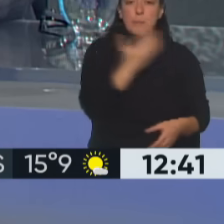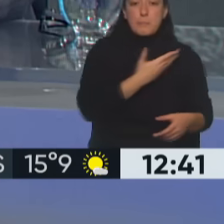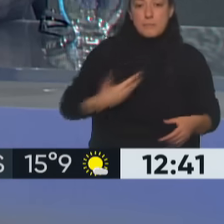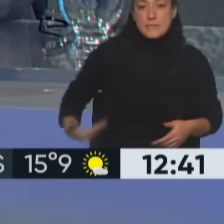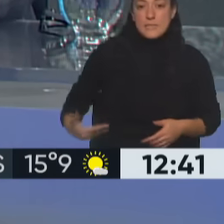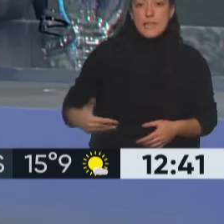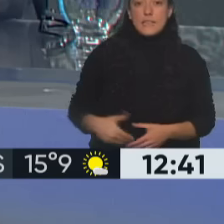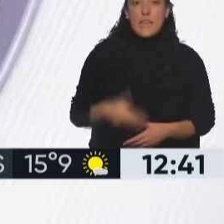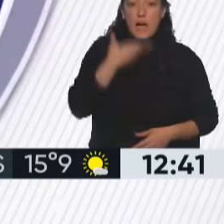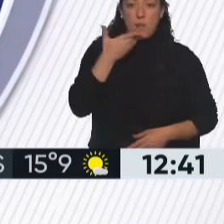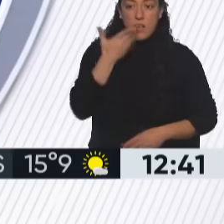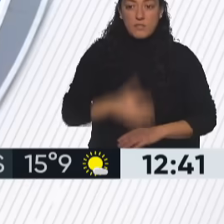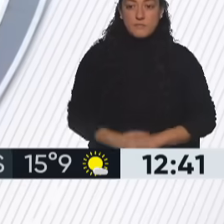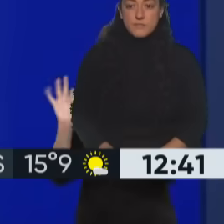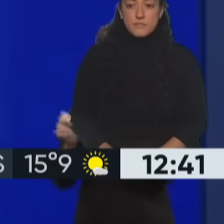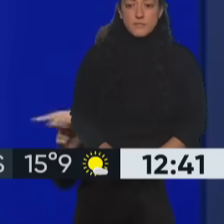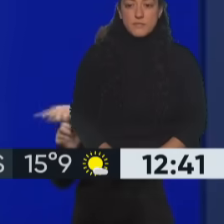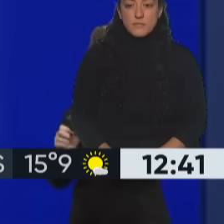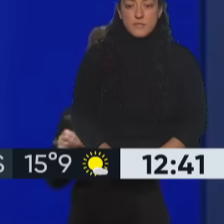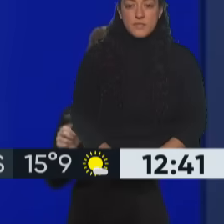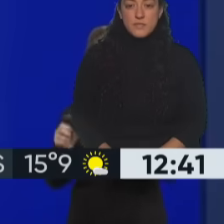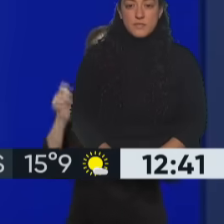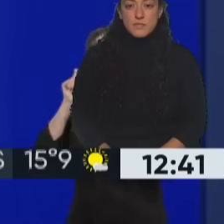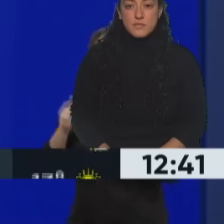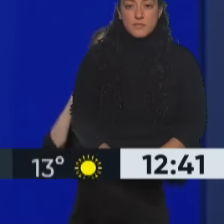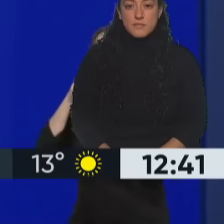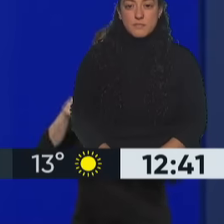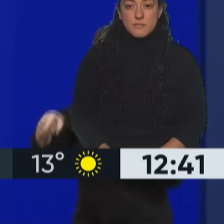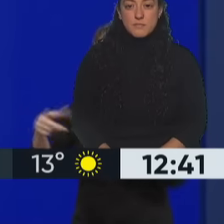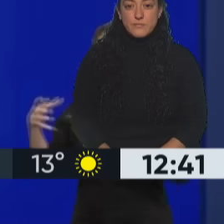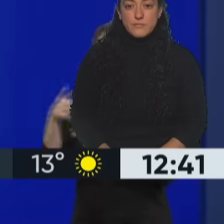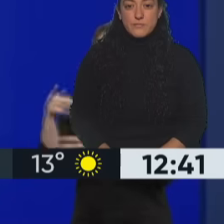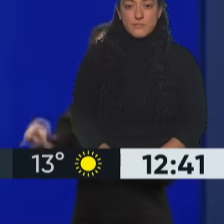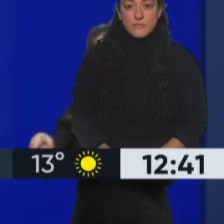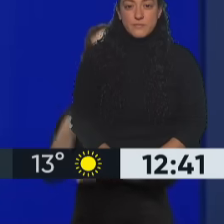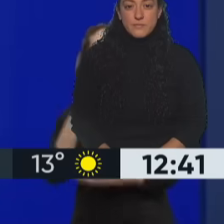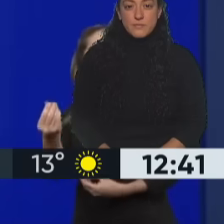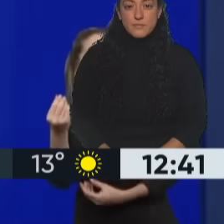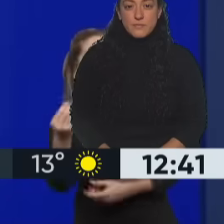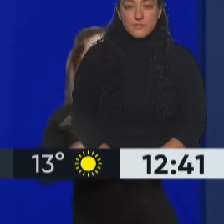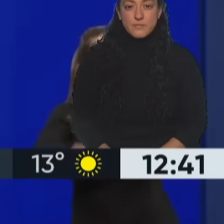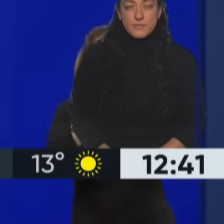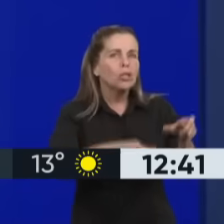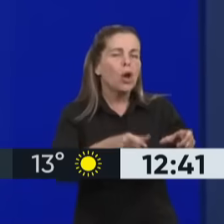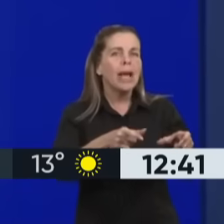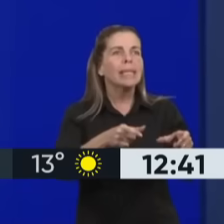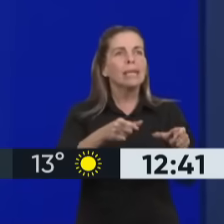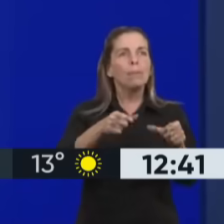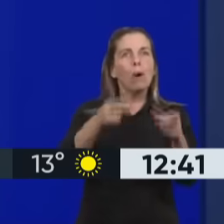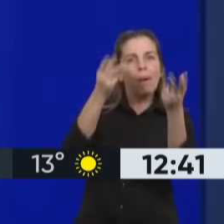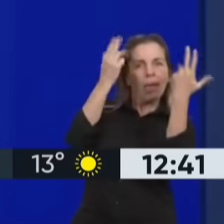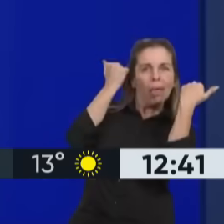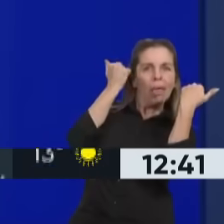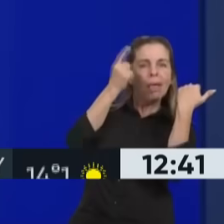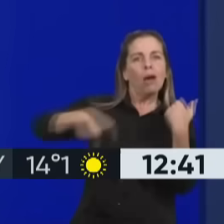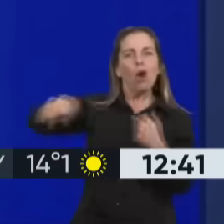presidente de la Nación. Y más aún, la suya va a estar siempre que la gente crea que dependen de ellos. A ver si se entiende de